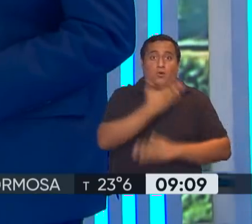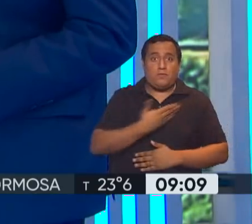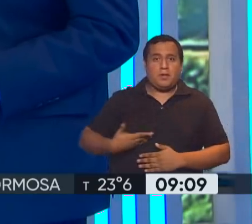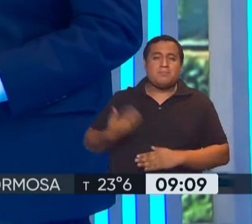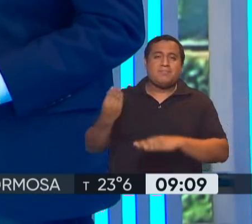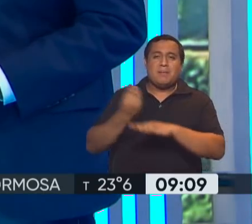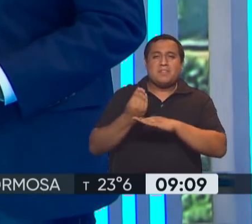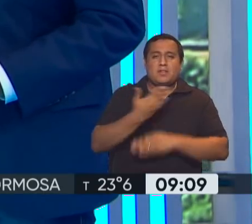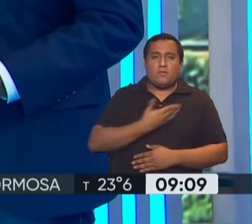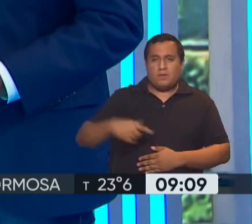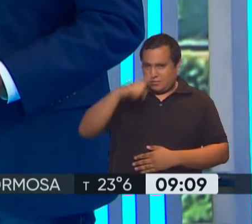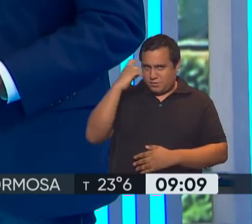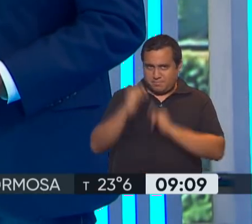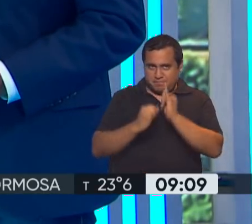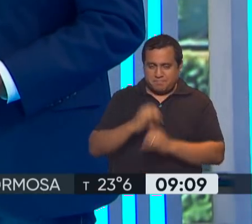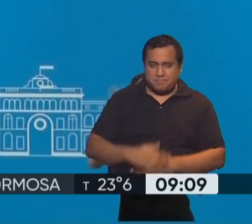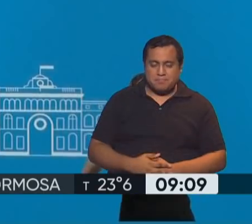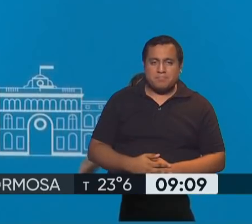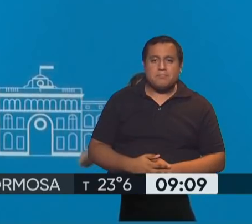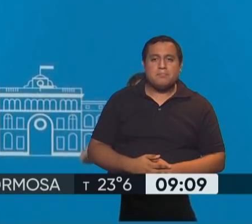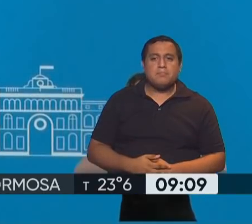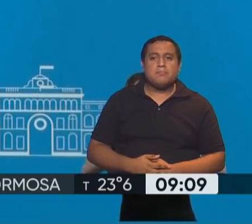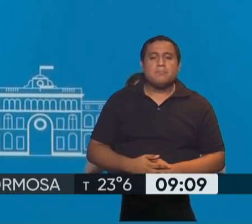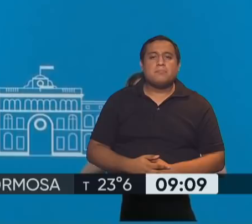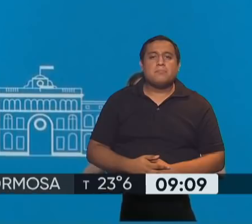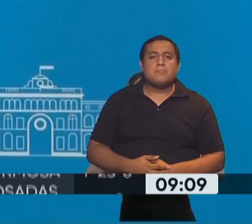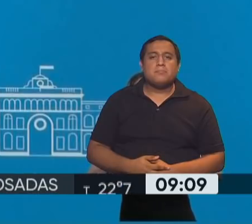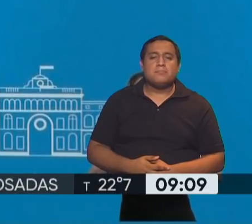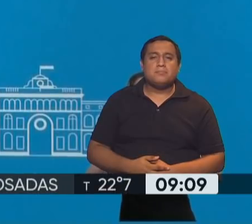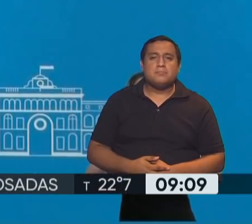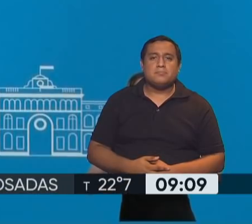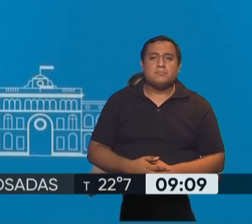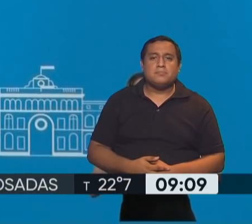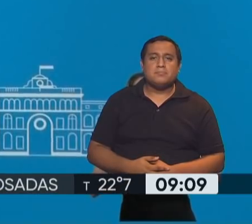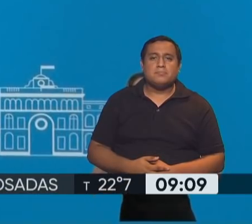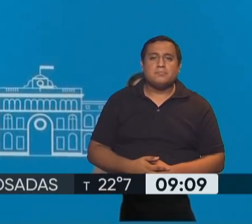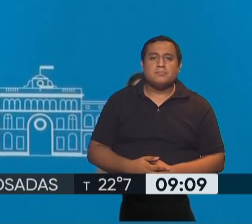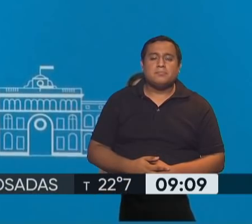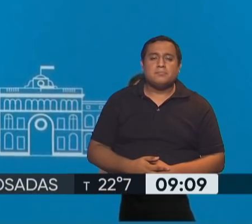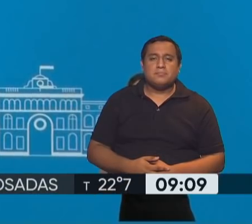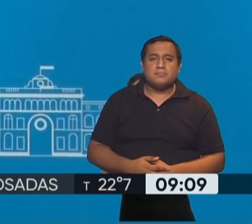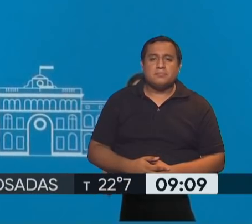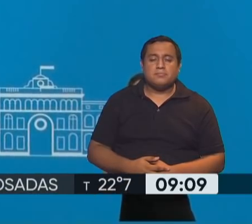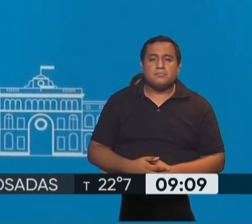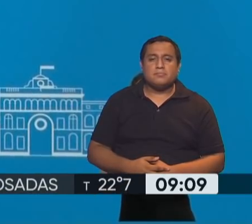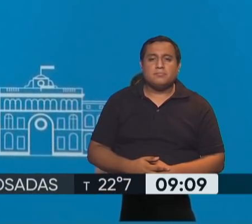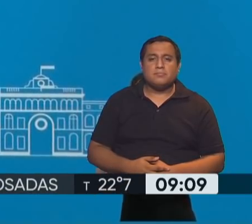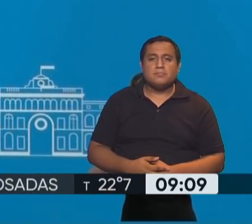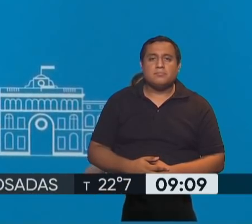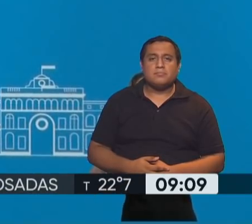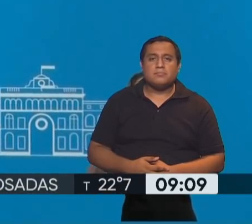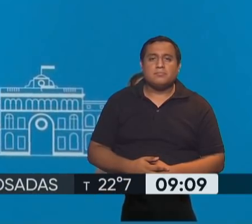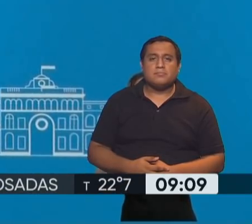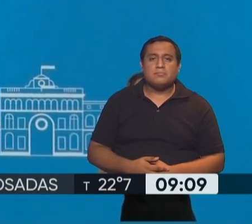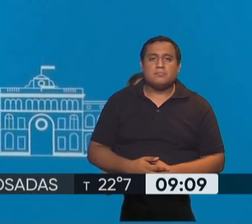Así es, la portavoz del Gobierno Nacional. Todas las provincias de la Argentina, salvo la ciudad autónoma de Buenos Aires, en algunos casos